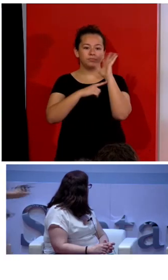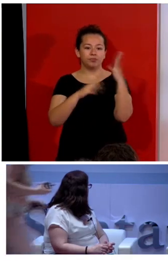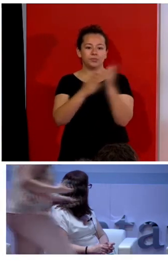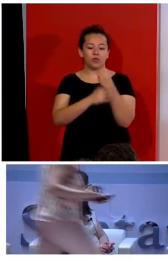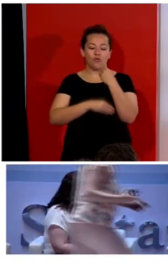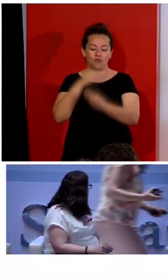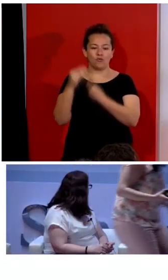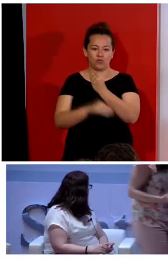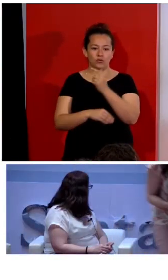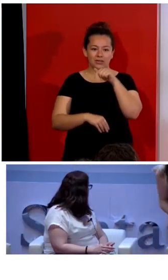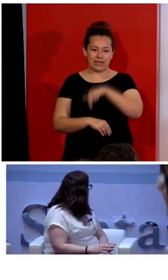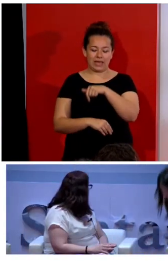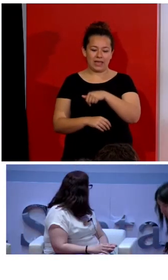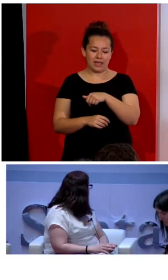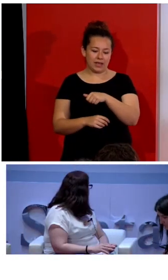este Parlamento.